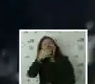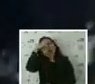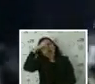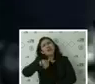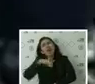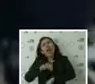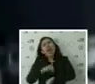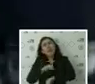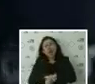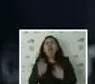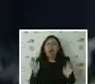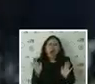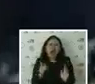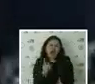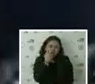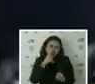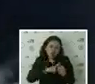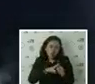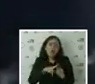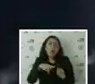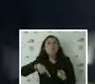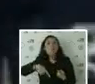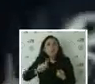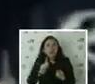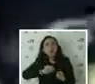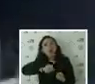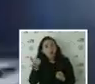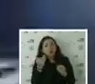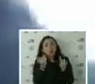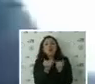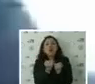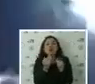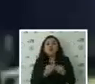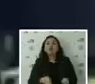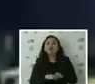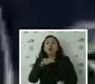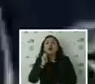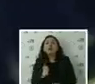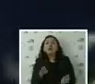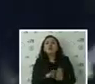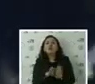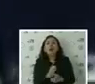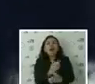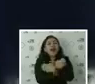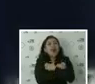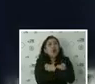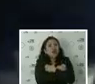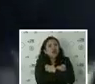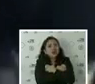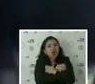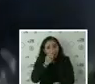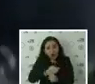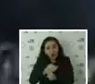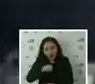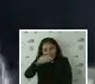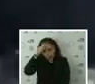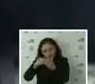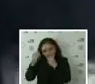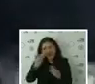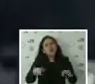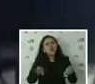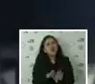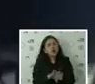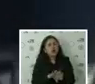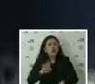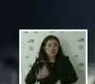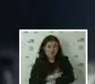nuestros compañeros, o sea, ese es un punto, pero también otro punto es la educación, el cómo estamos aprendiendo. ¿Por